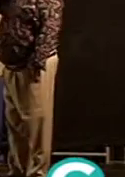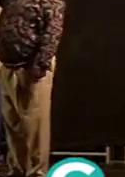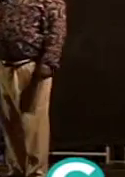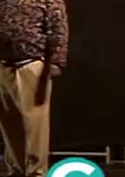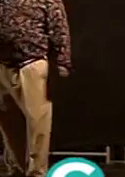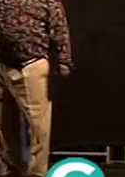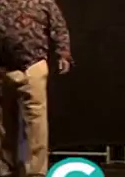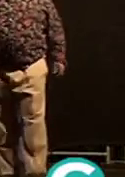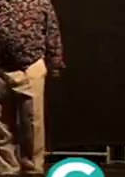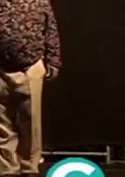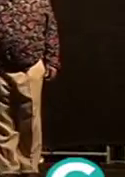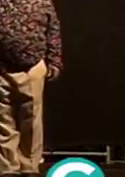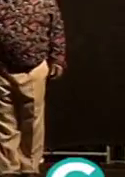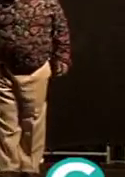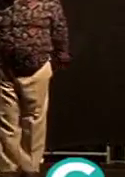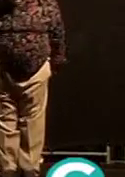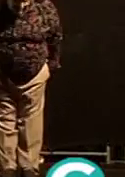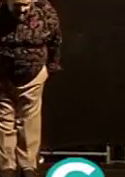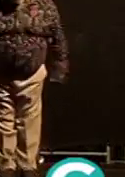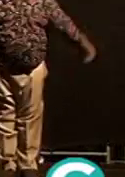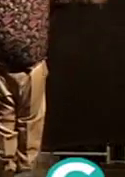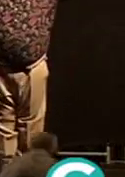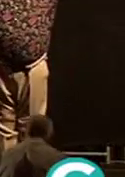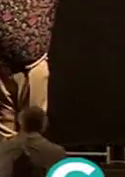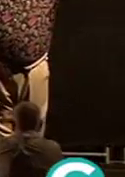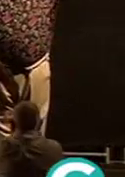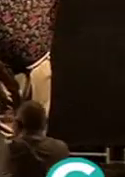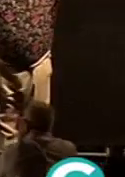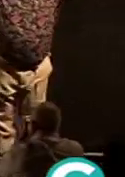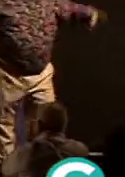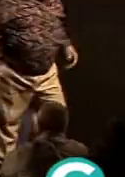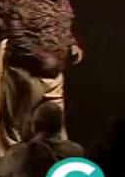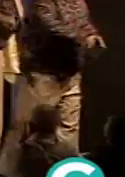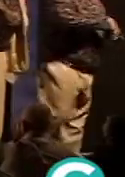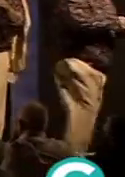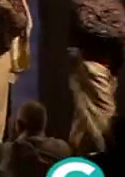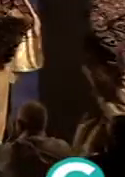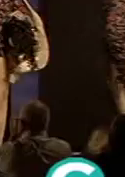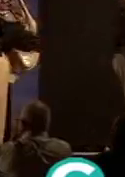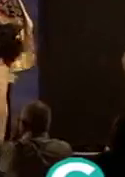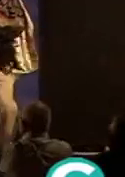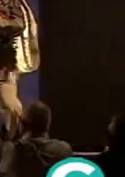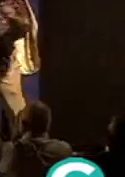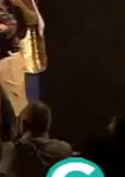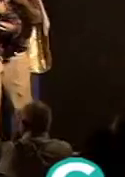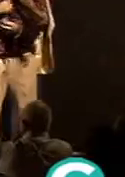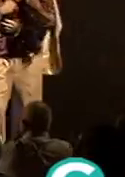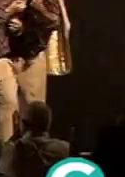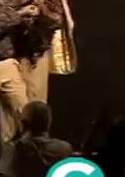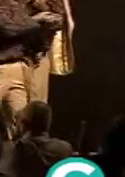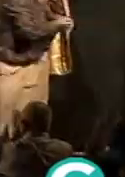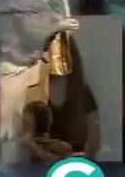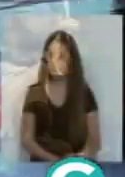¡Siempre! ¡Hasta dentro de 30 años más! ¡Gracias! Estos son nuestros premios de verdad, estos.